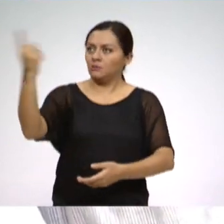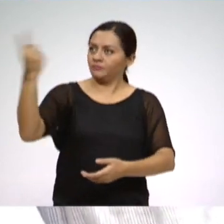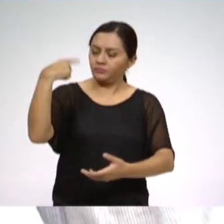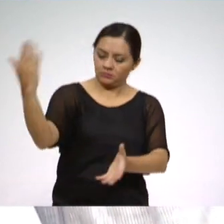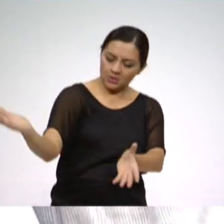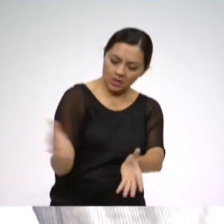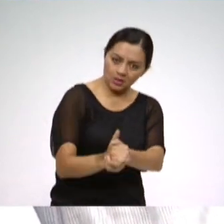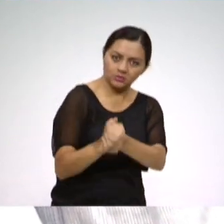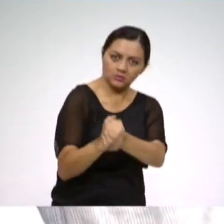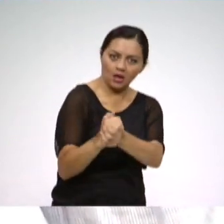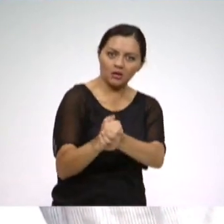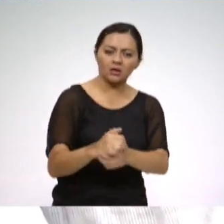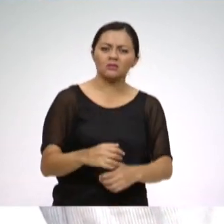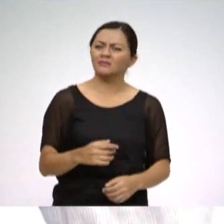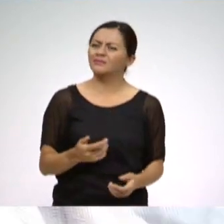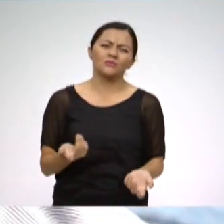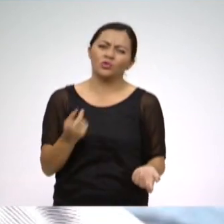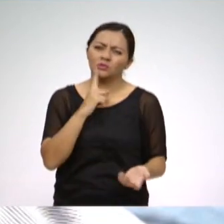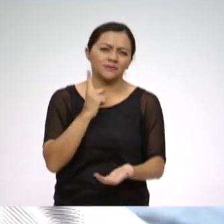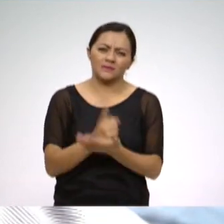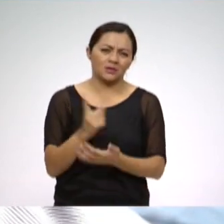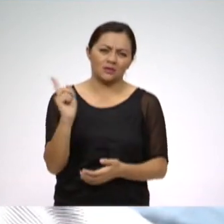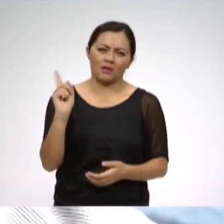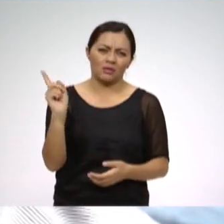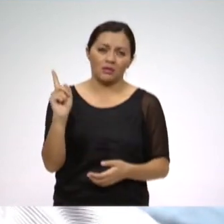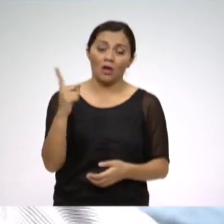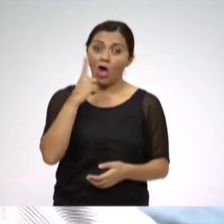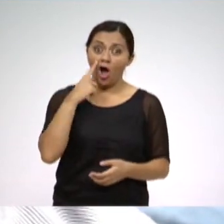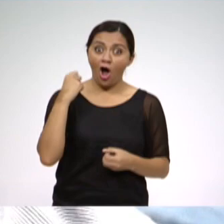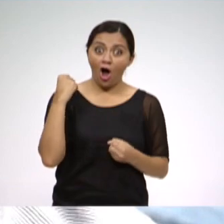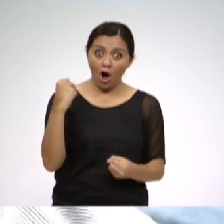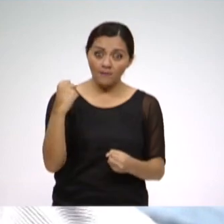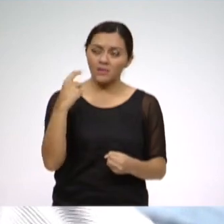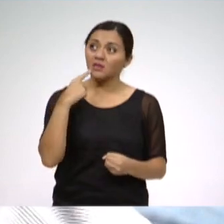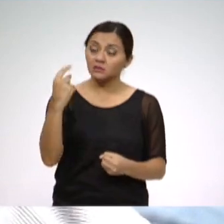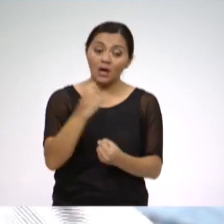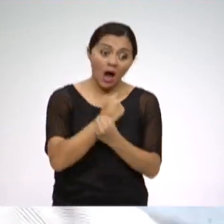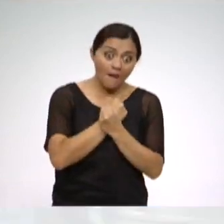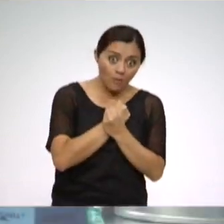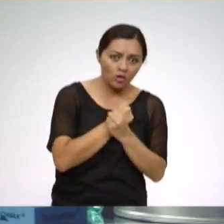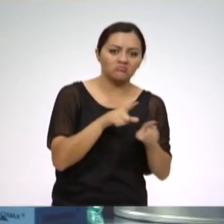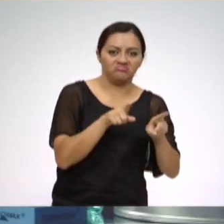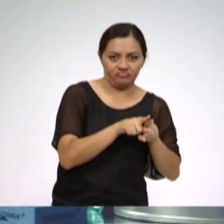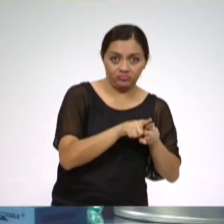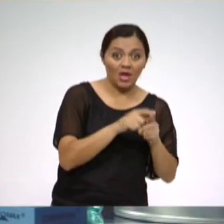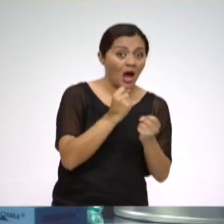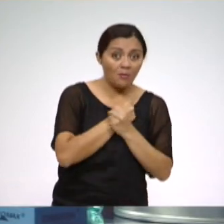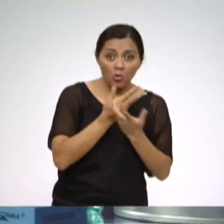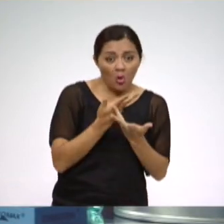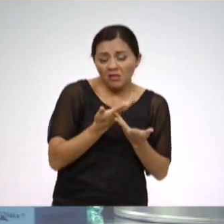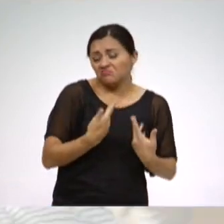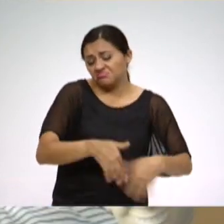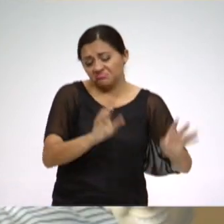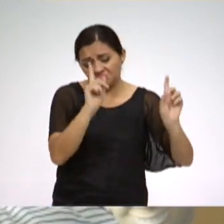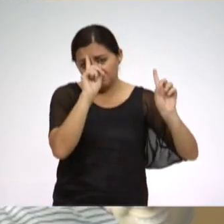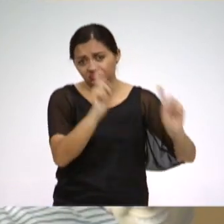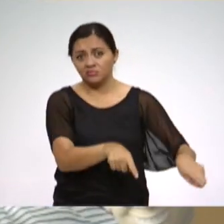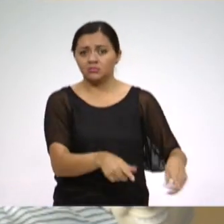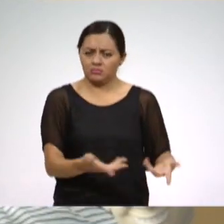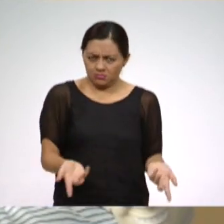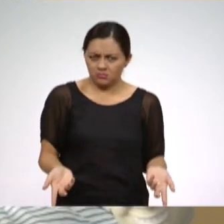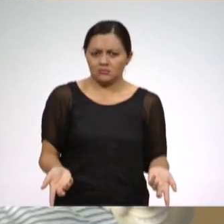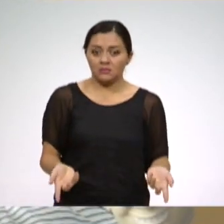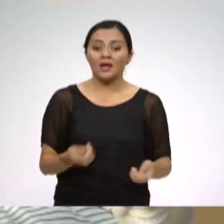pero realmente no es así porque los hombres cuando quieren se quedan y cuando quieren se van. El momento que los chicos cuestionan o